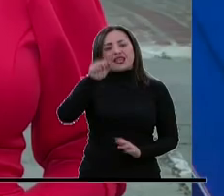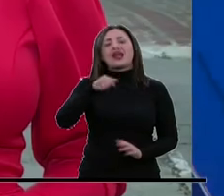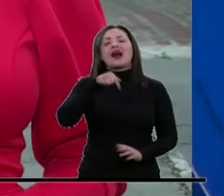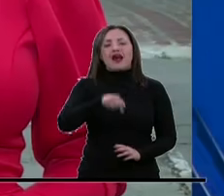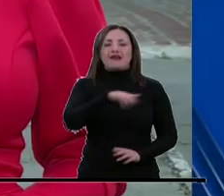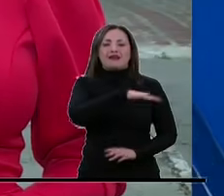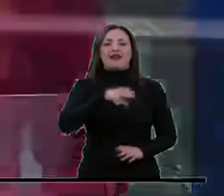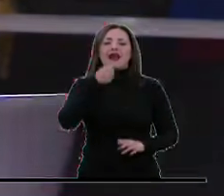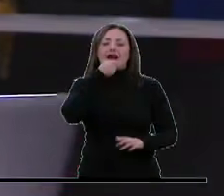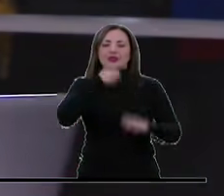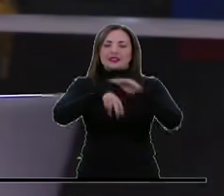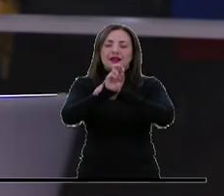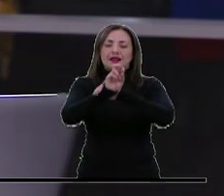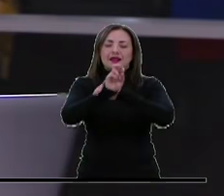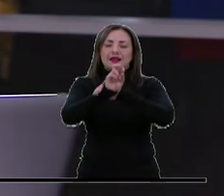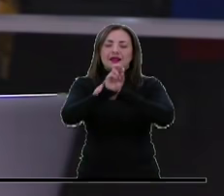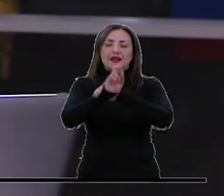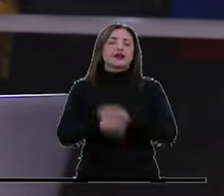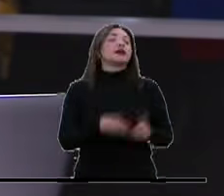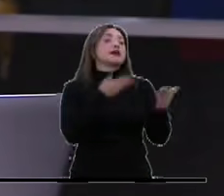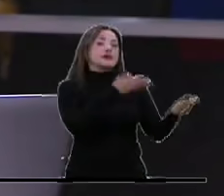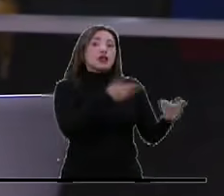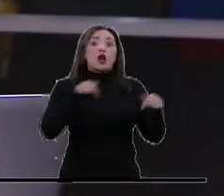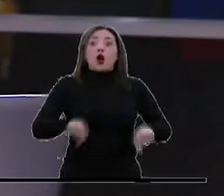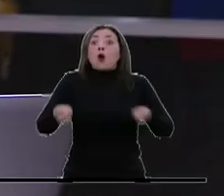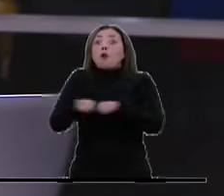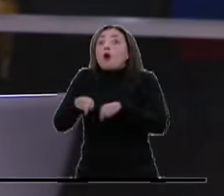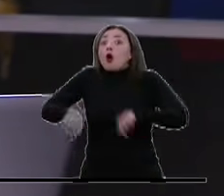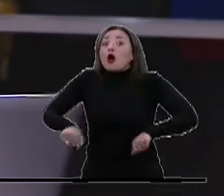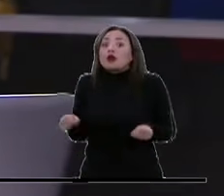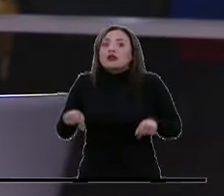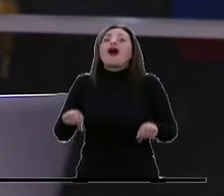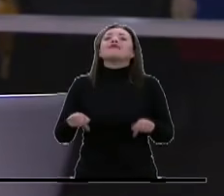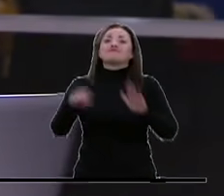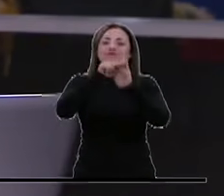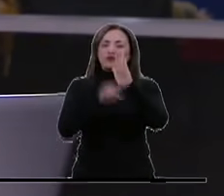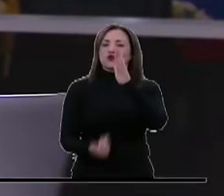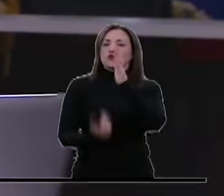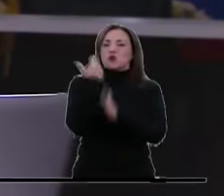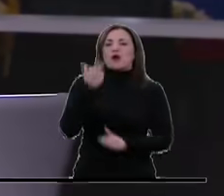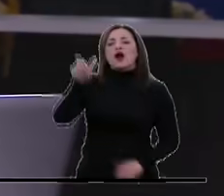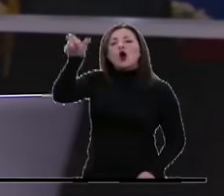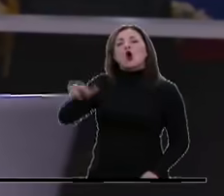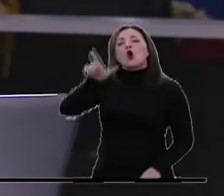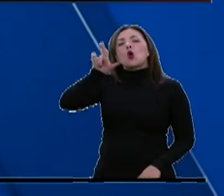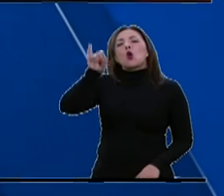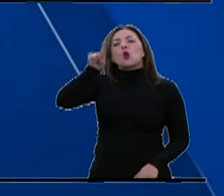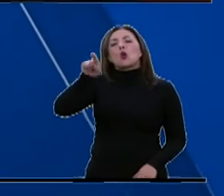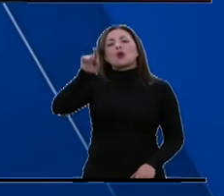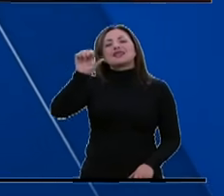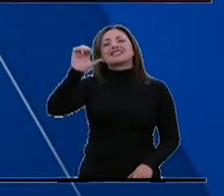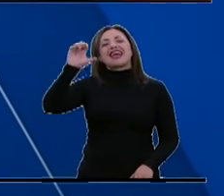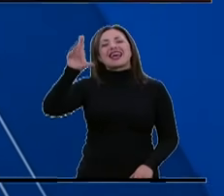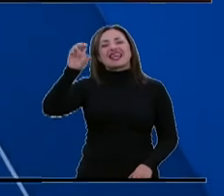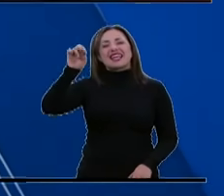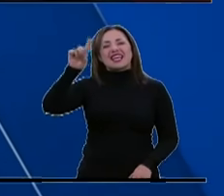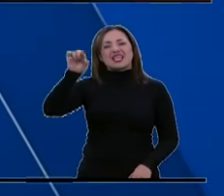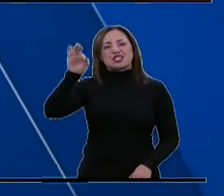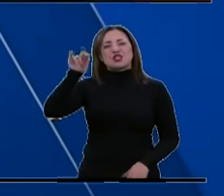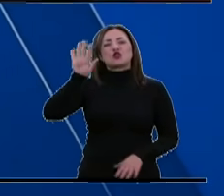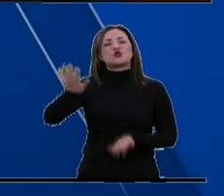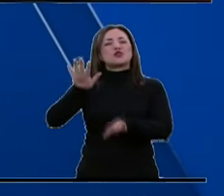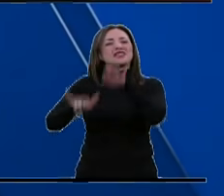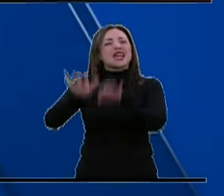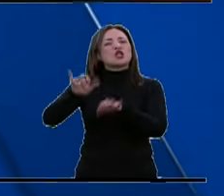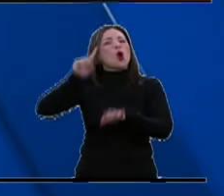por ejemplo hoy bogotá amanece con nuevas metas y las restricciones luís ernesto gómez en el secretario de gobierno de bogotá nos acompaña en vivo